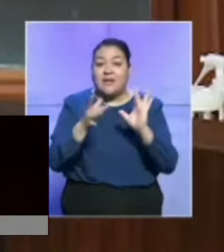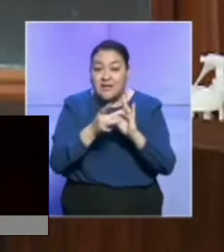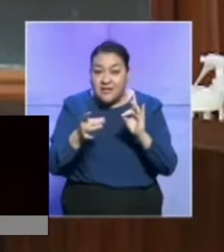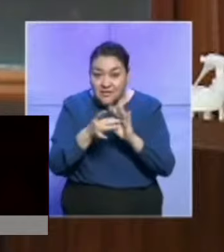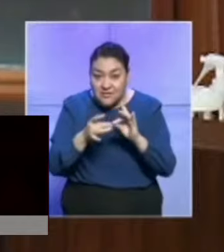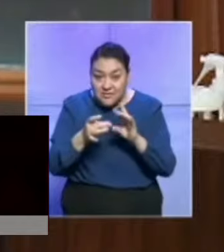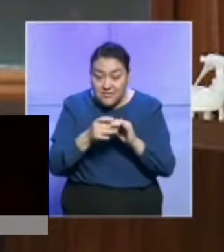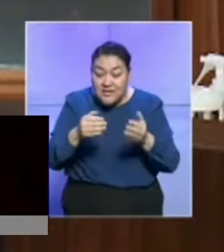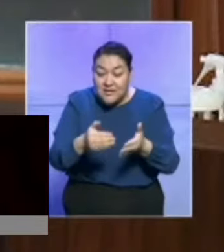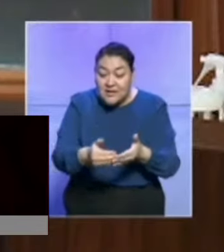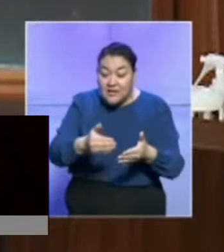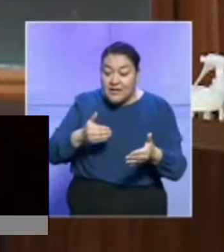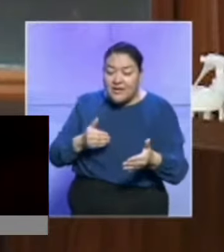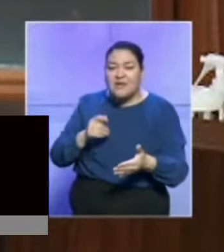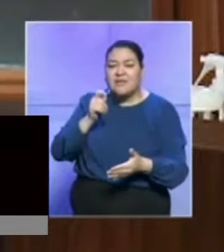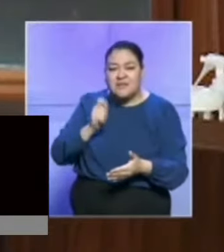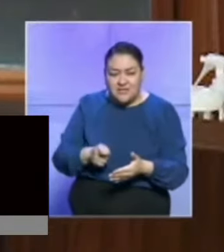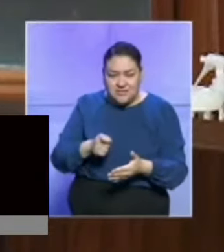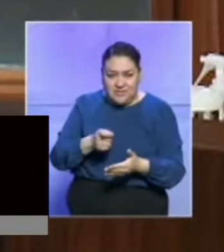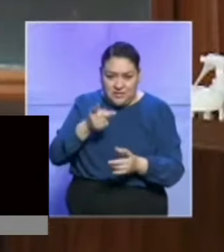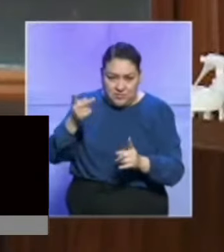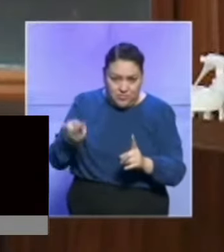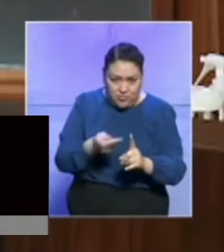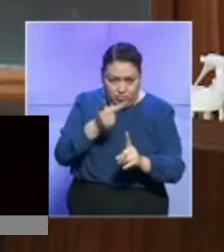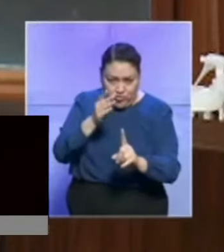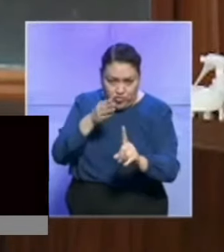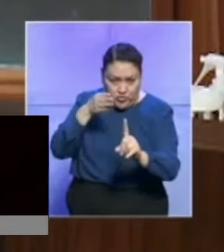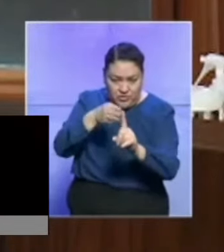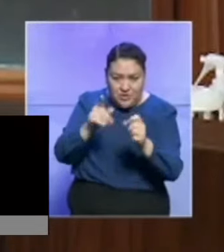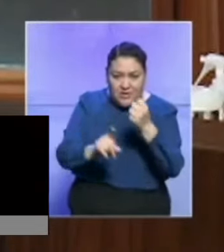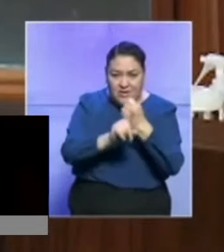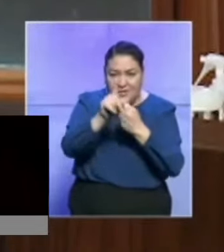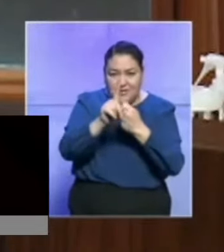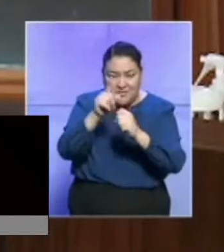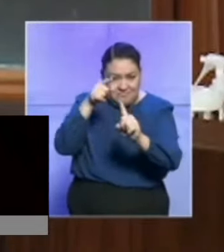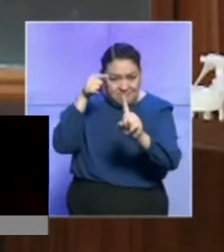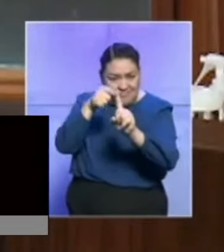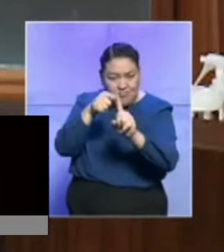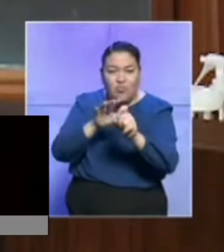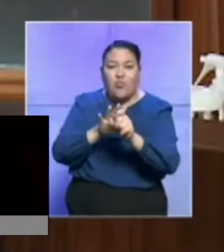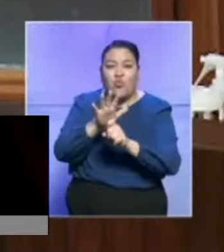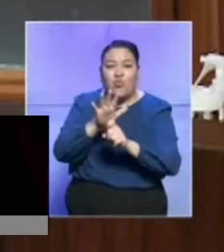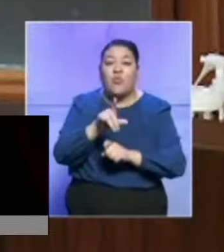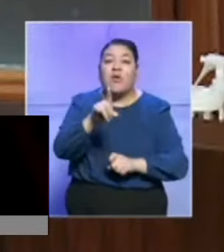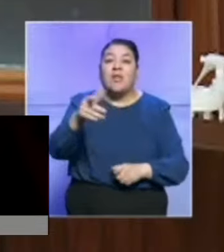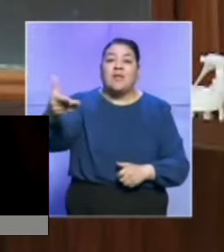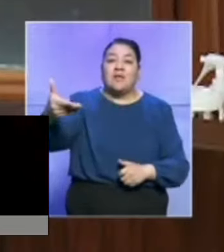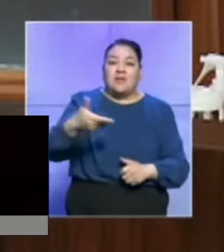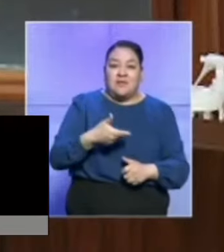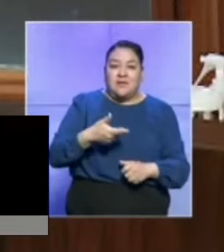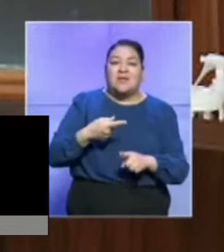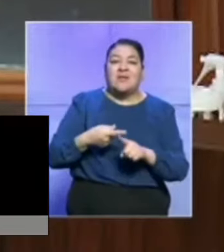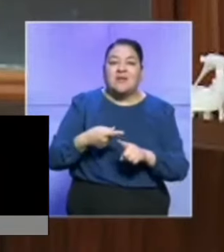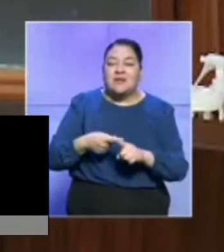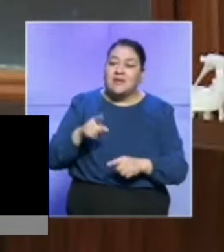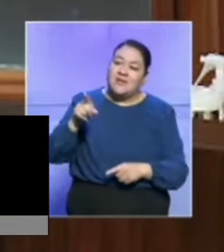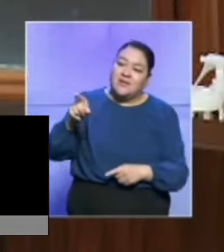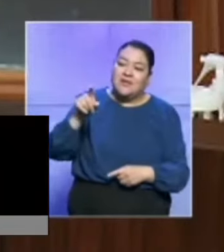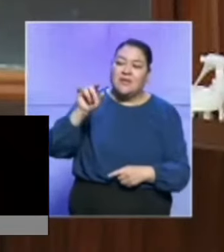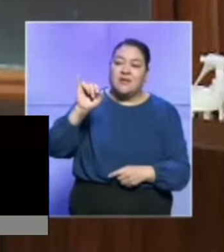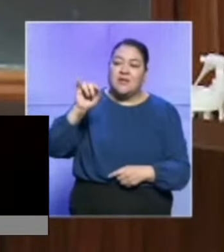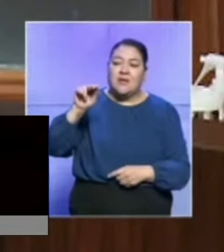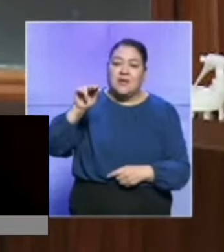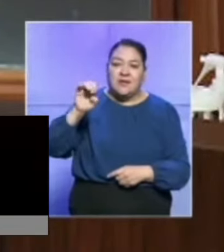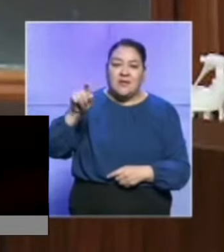los trabajos relativos justamente a esta elección extraordinaria de la que tú acabas de hacer referencia para la elección de las